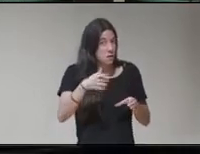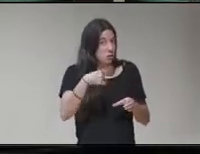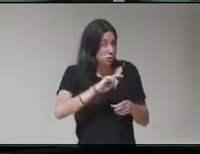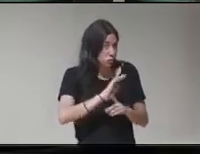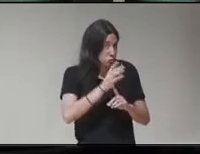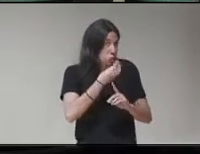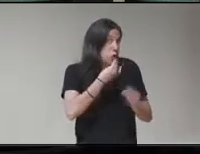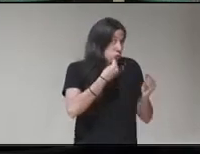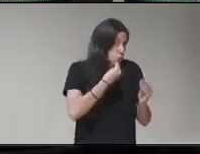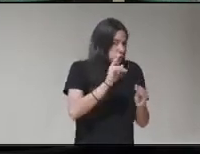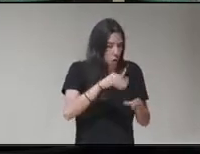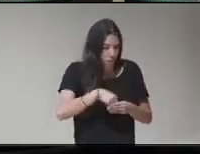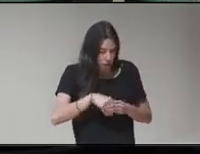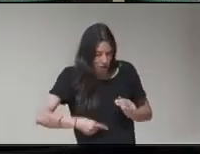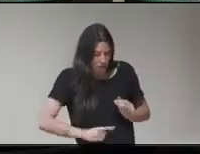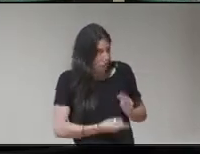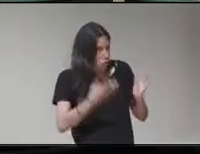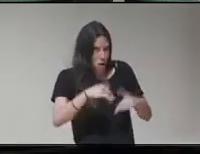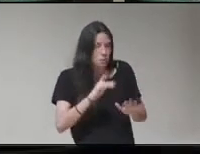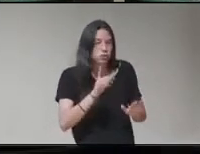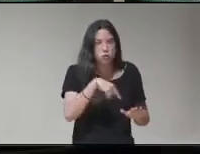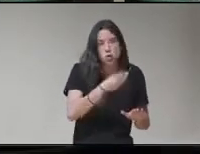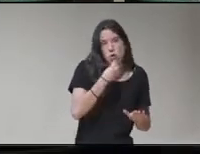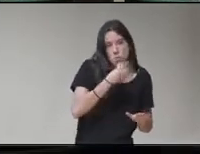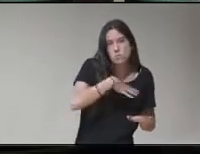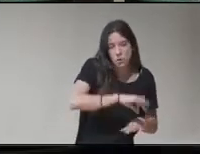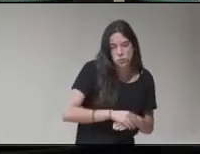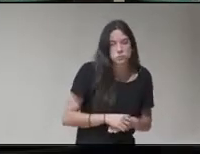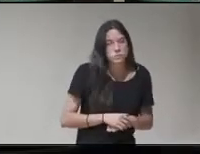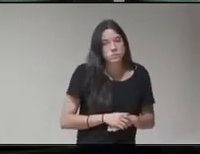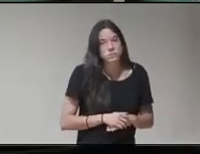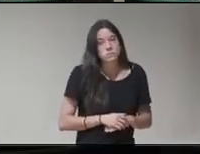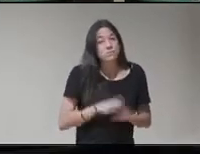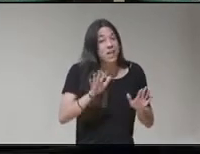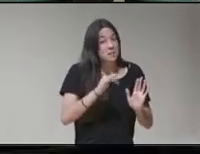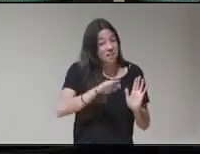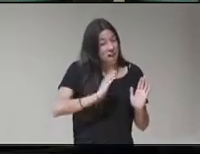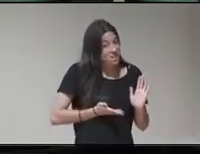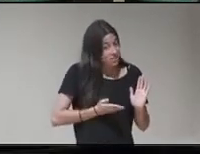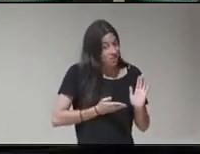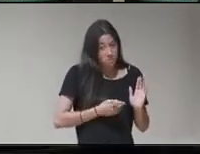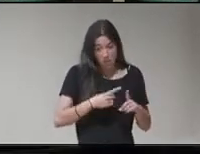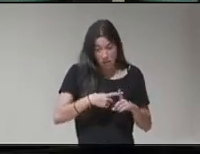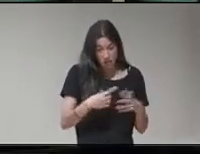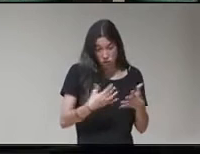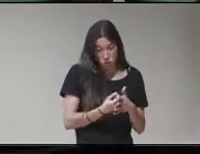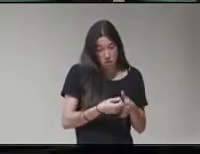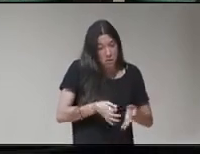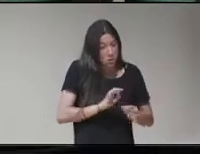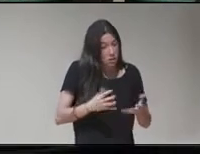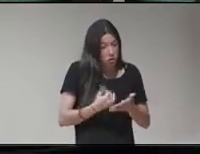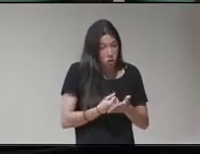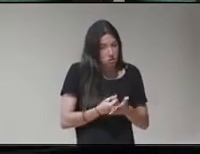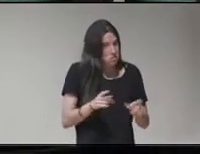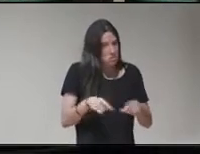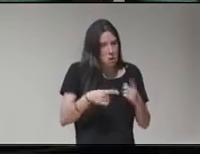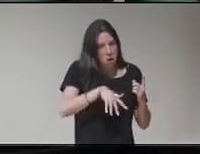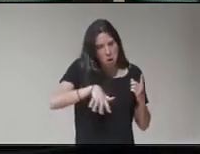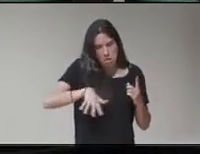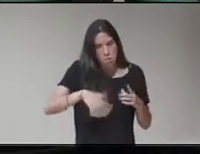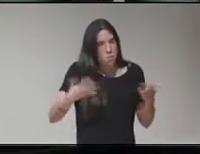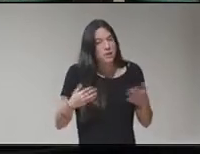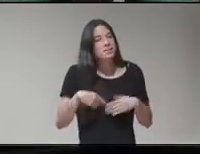intestino. Lo que aparece fundamentalmente, y además a todos los niveles, en todas las microbiotas de las diferentes localizaciones, es